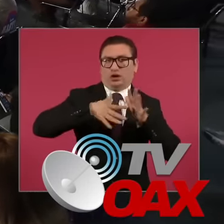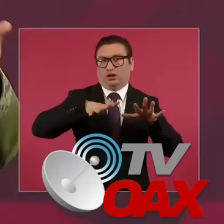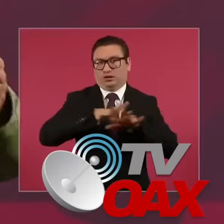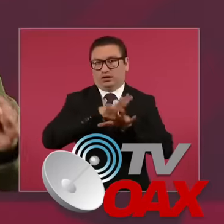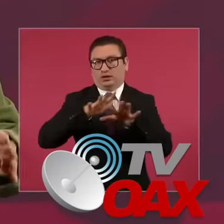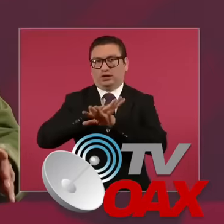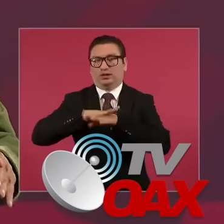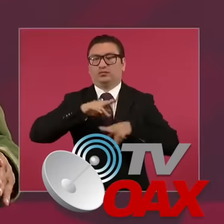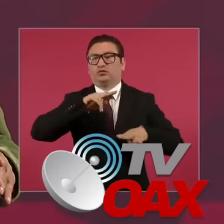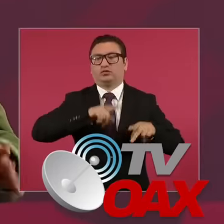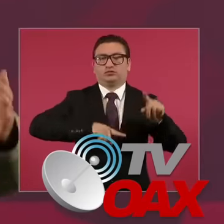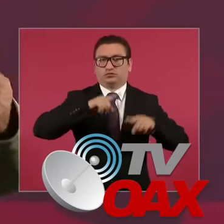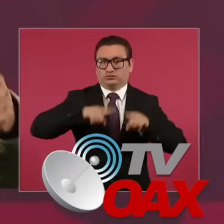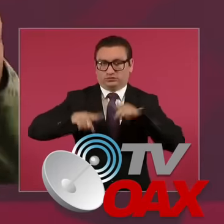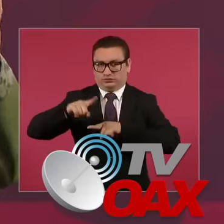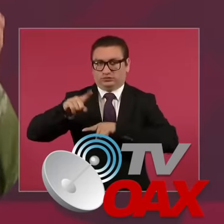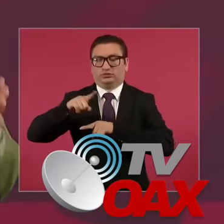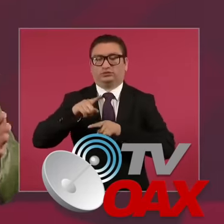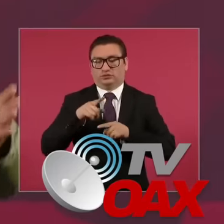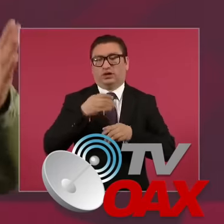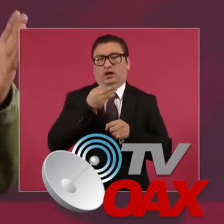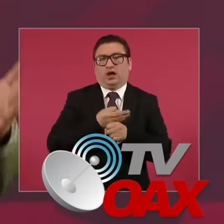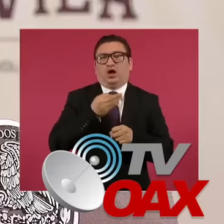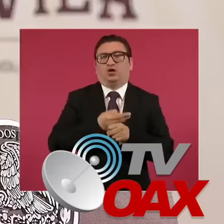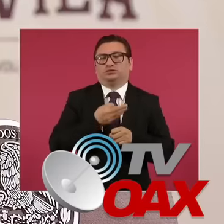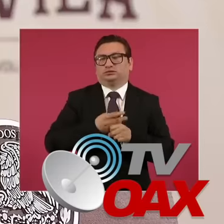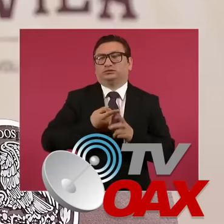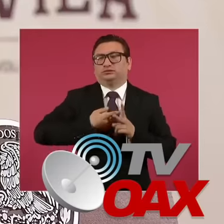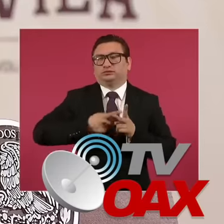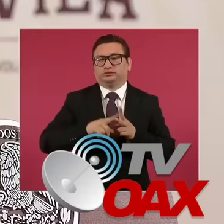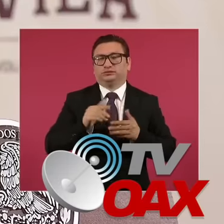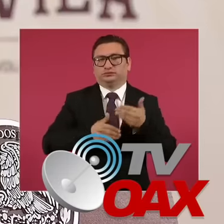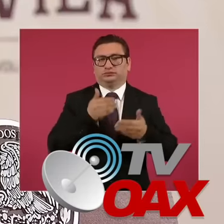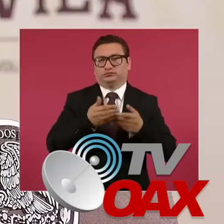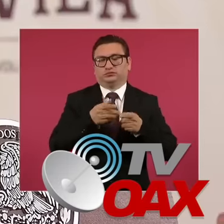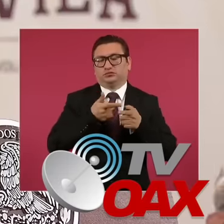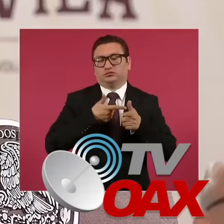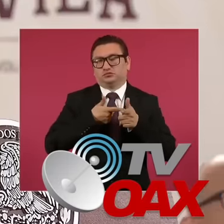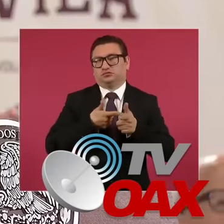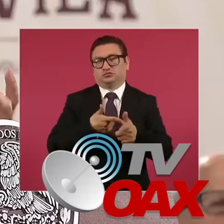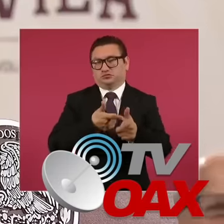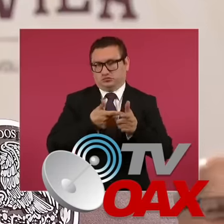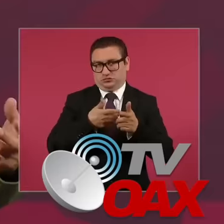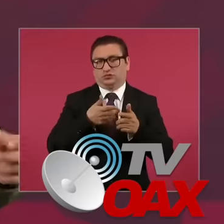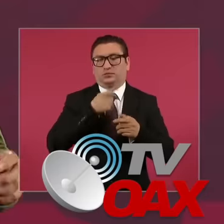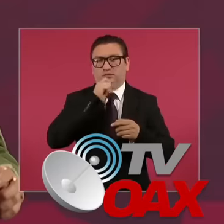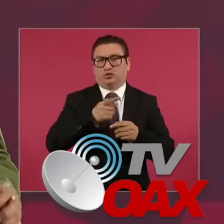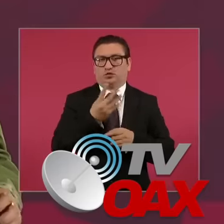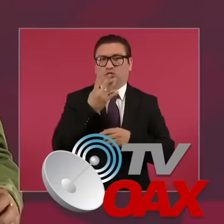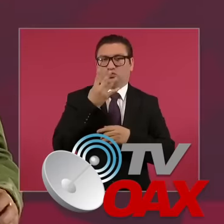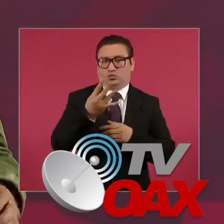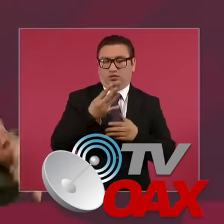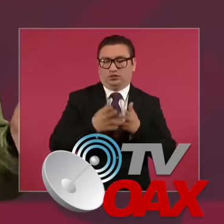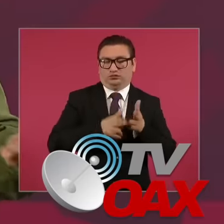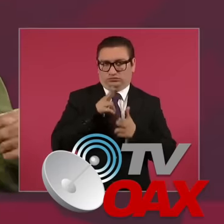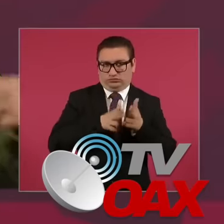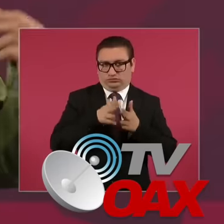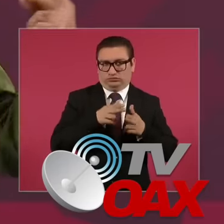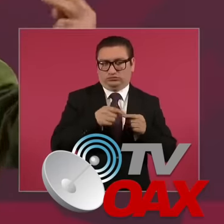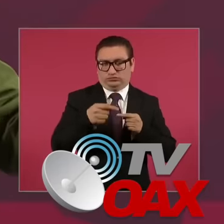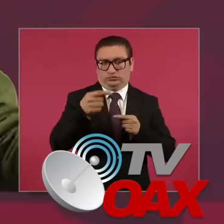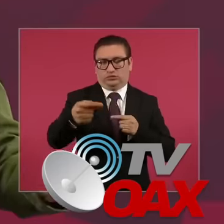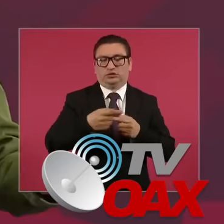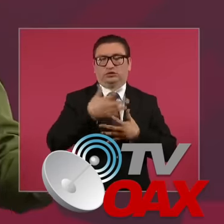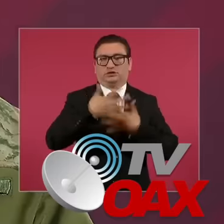esa demanda. Ahorita vamos operando de manera simultánea, repito, con 4 trenes. Al 15 de